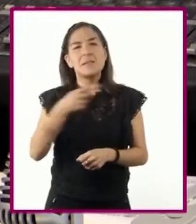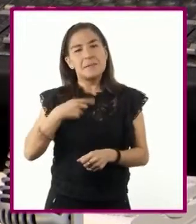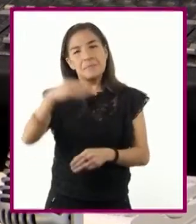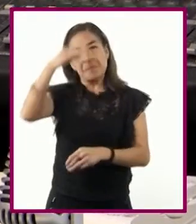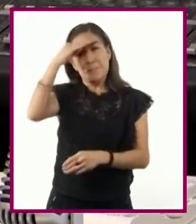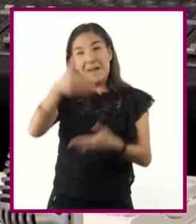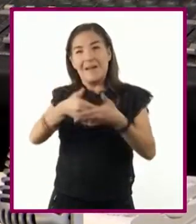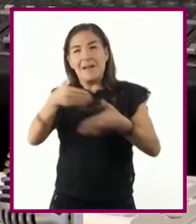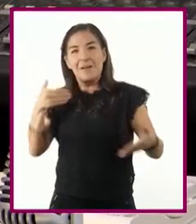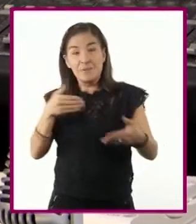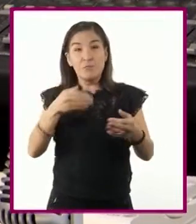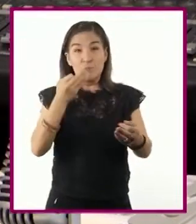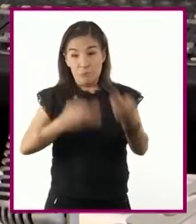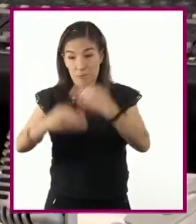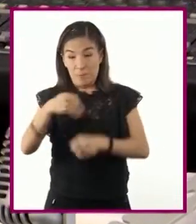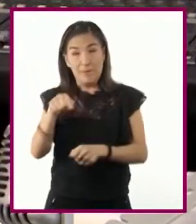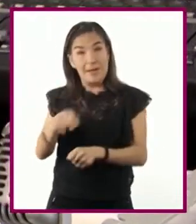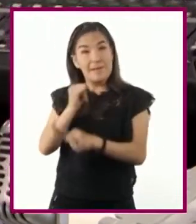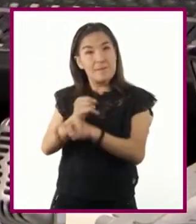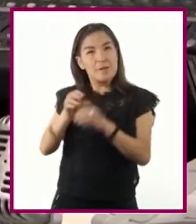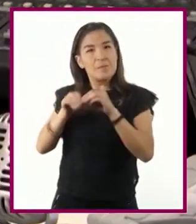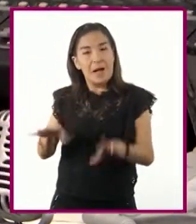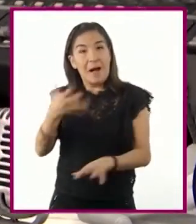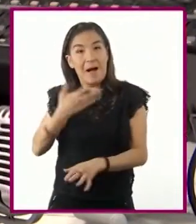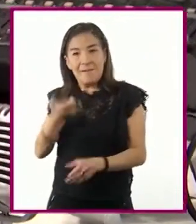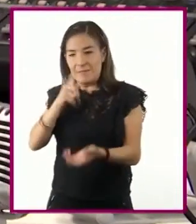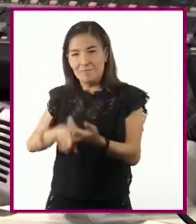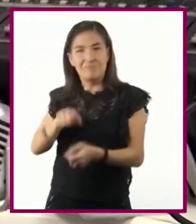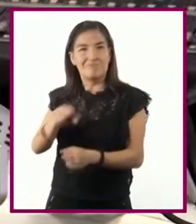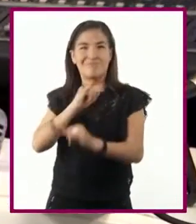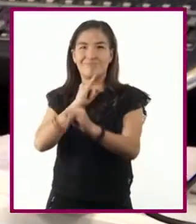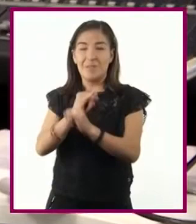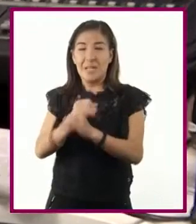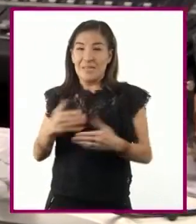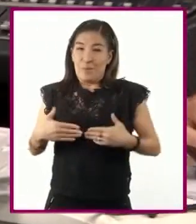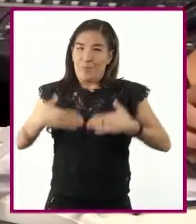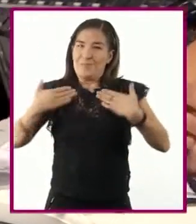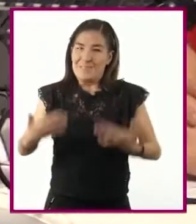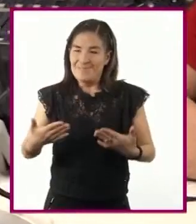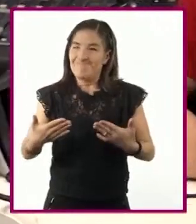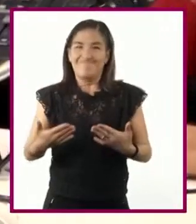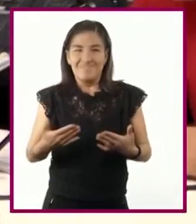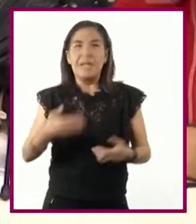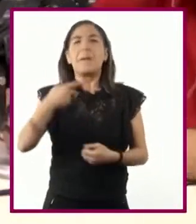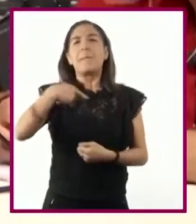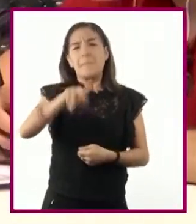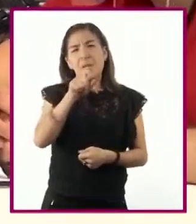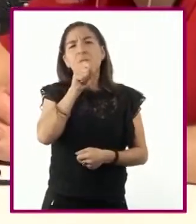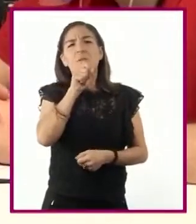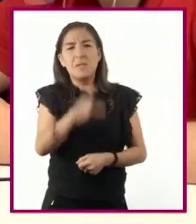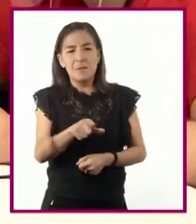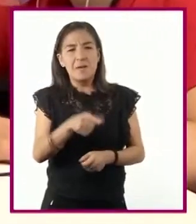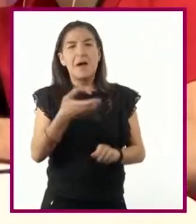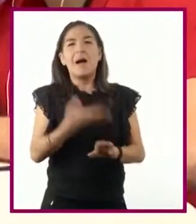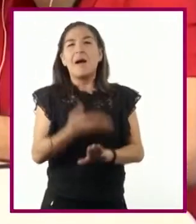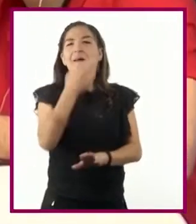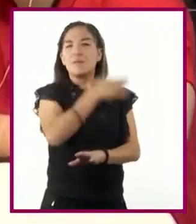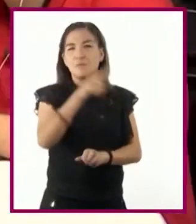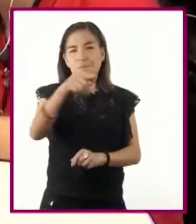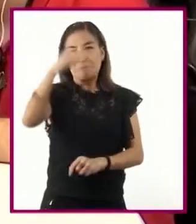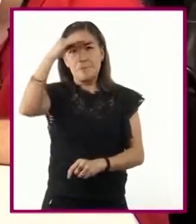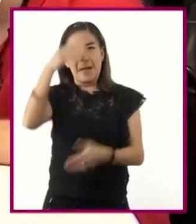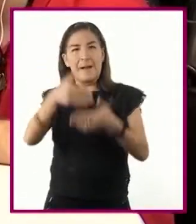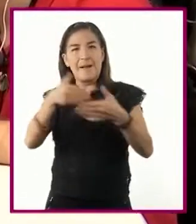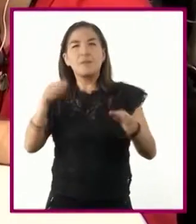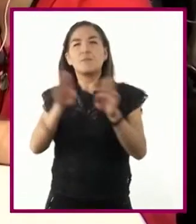cuenta que no toda la información que hay en Internet es fiable. Sin embargo, hay algunas pistas